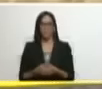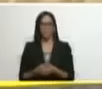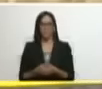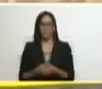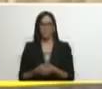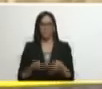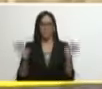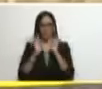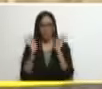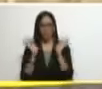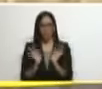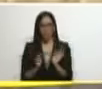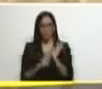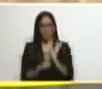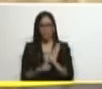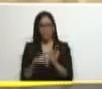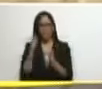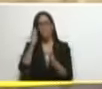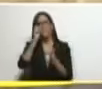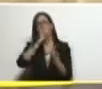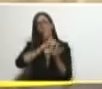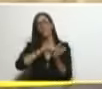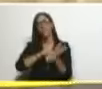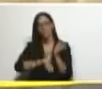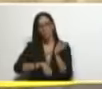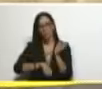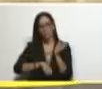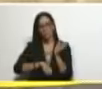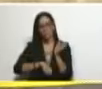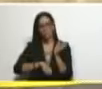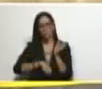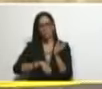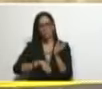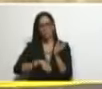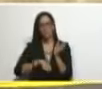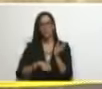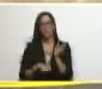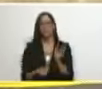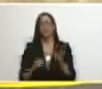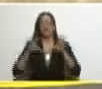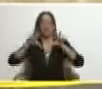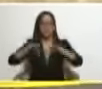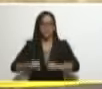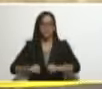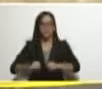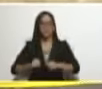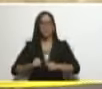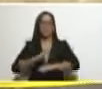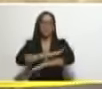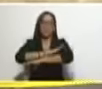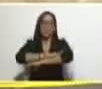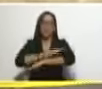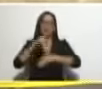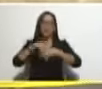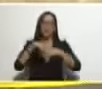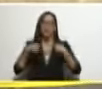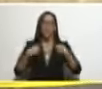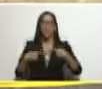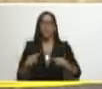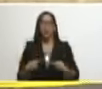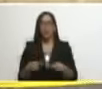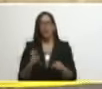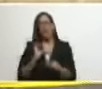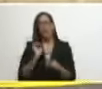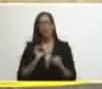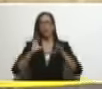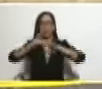de manera expresa la prohibición de optar a cargos de elección popular o de acceso a